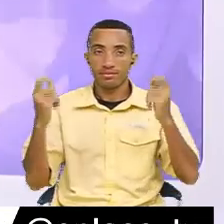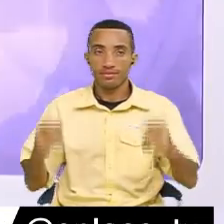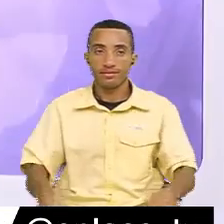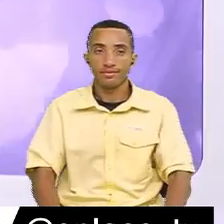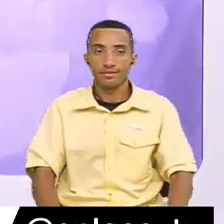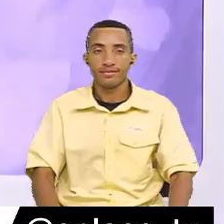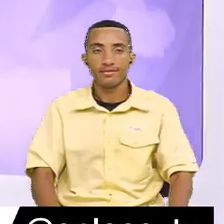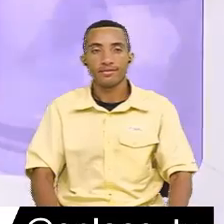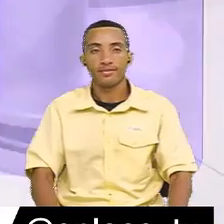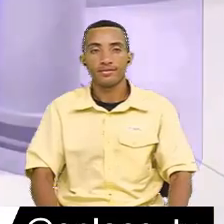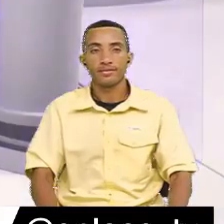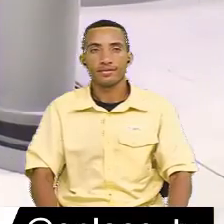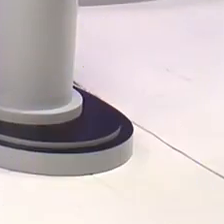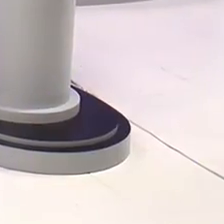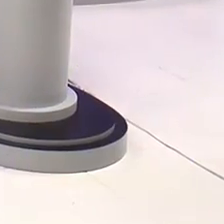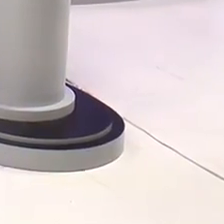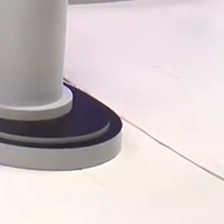regresamos.